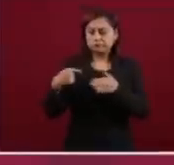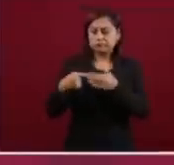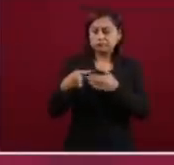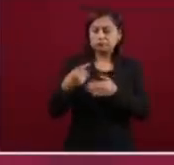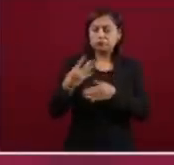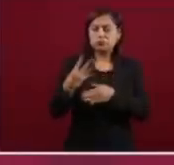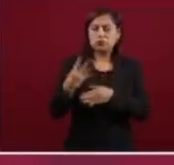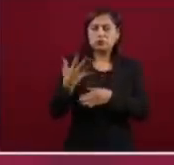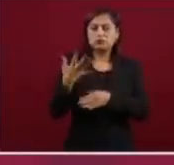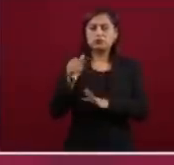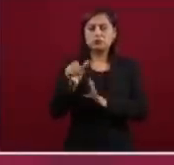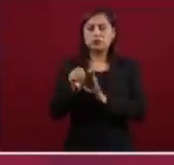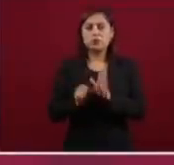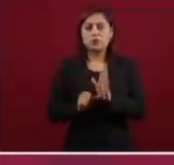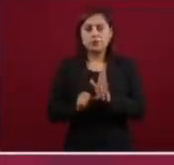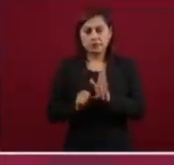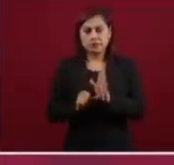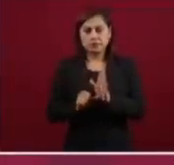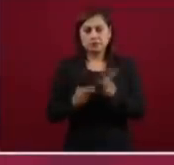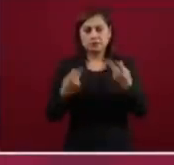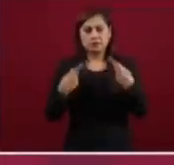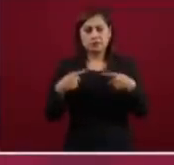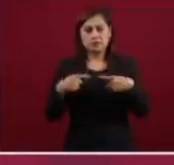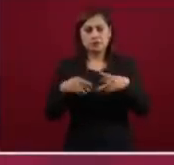de migrantes